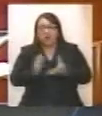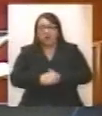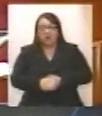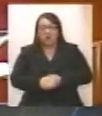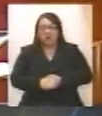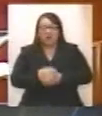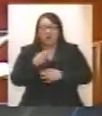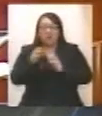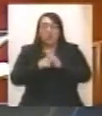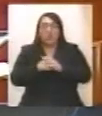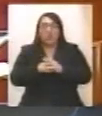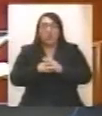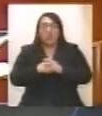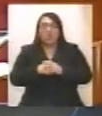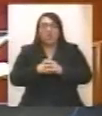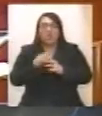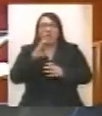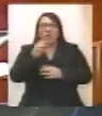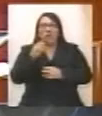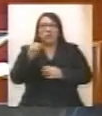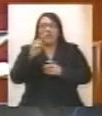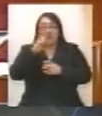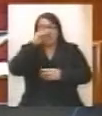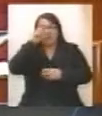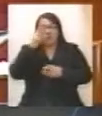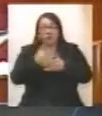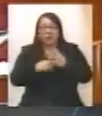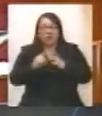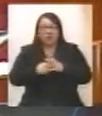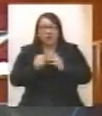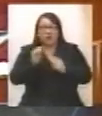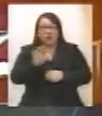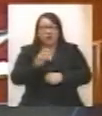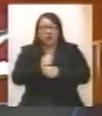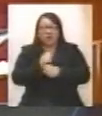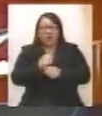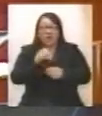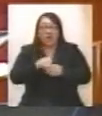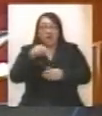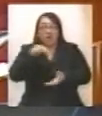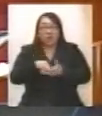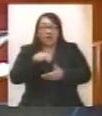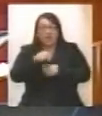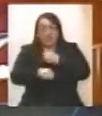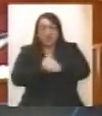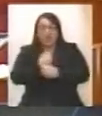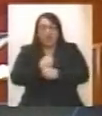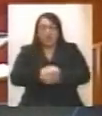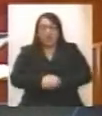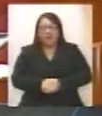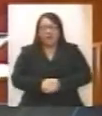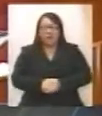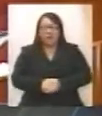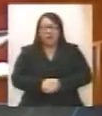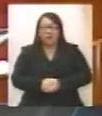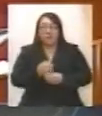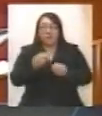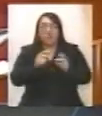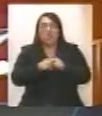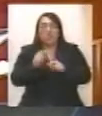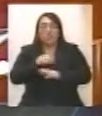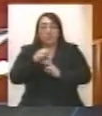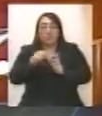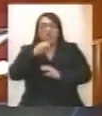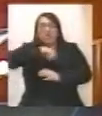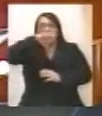el proyecto Constancia en Cusco, el cual inicia sus operaciones en noviembre de este año, así como el proyecto